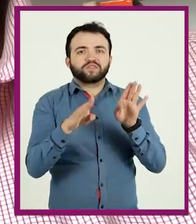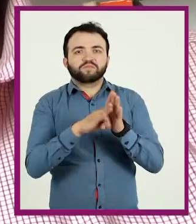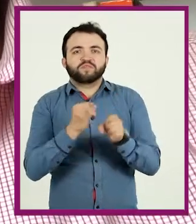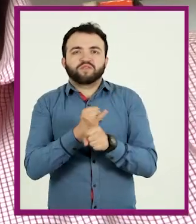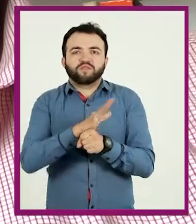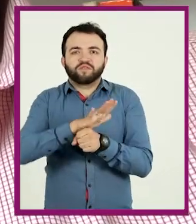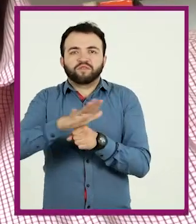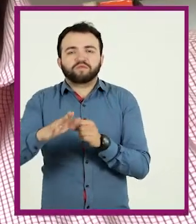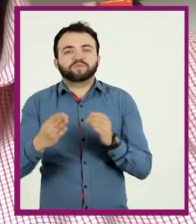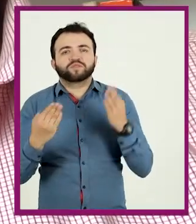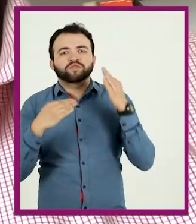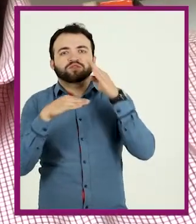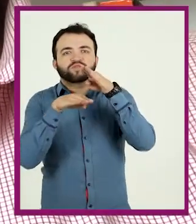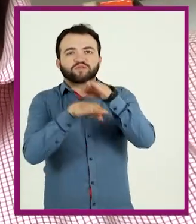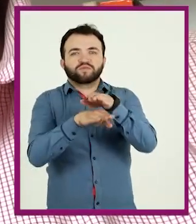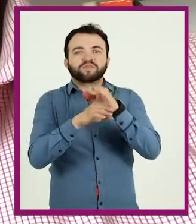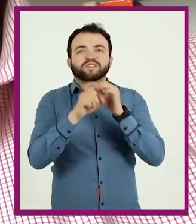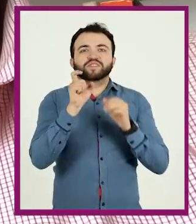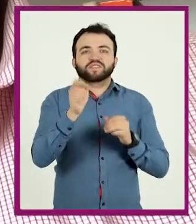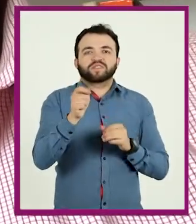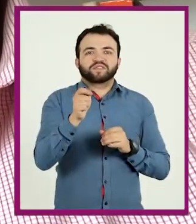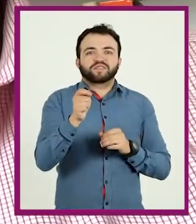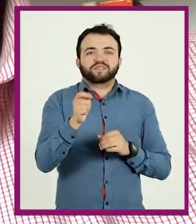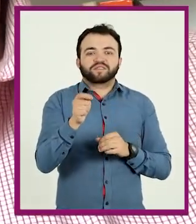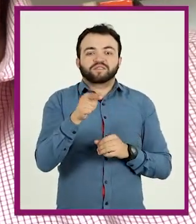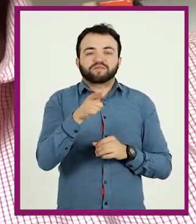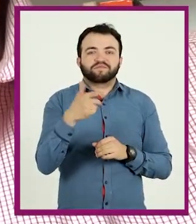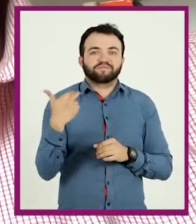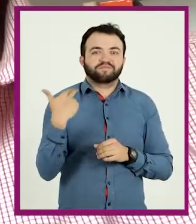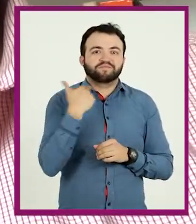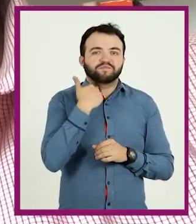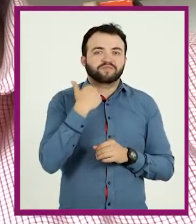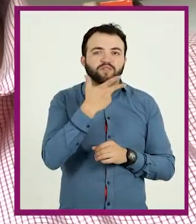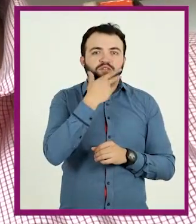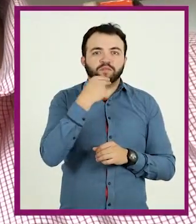un informe sobre el crimen de